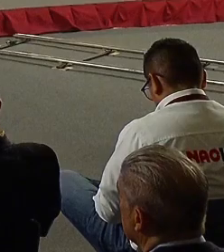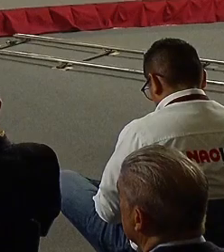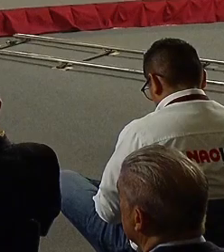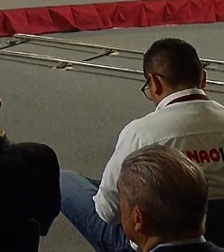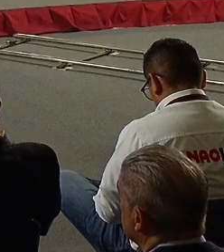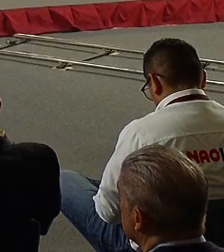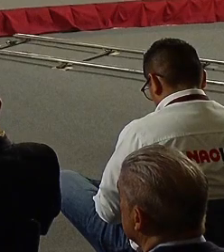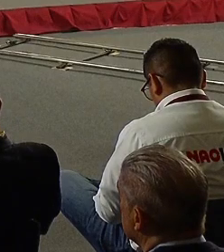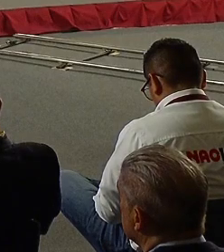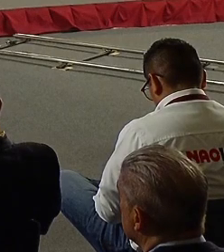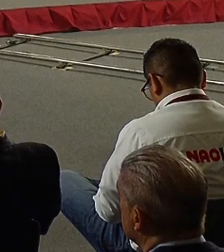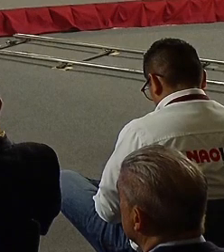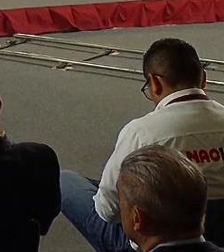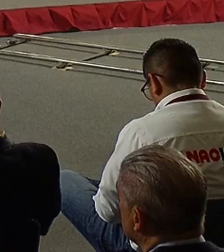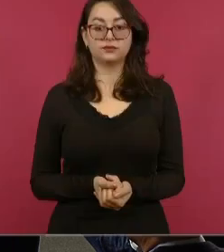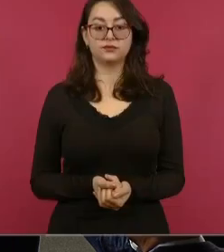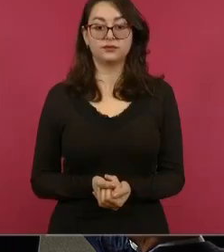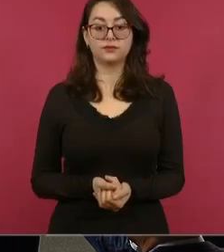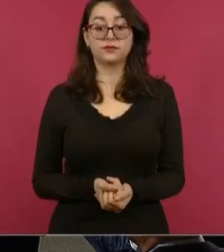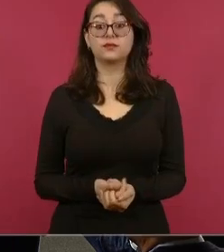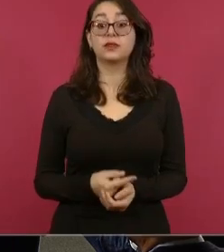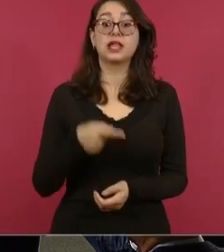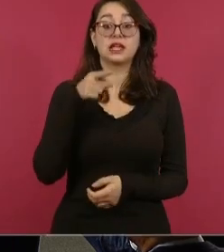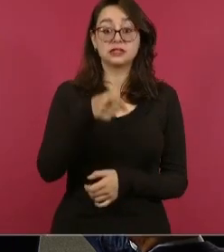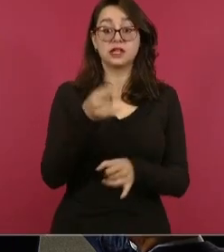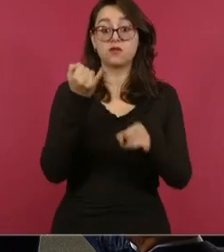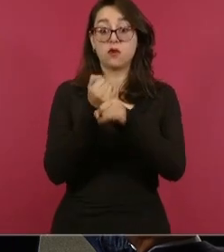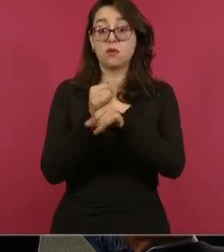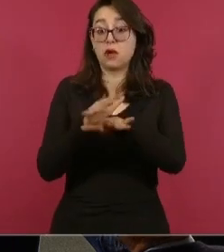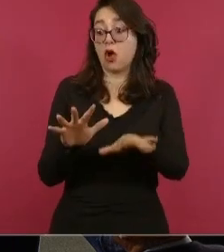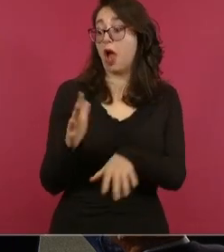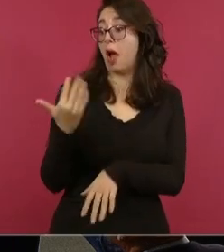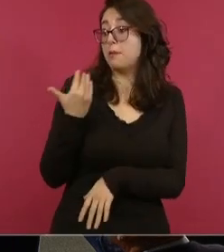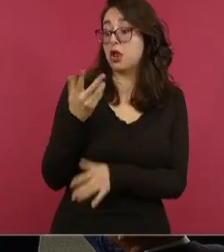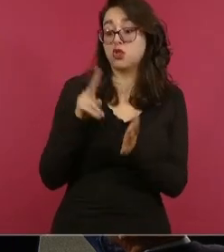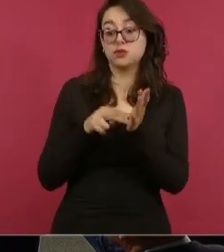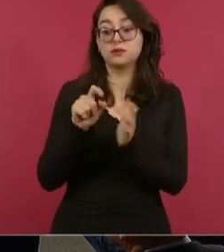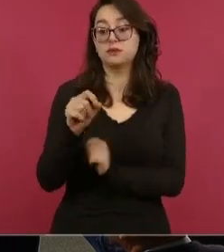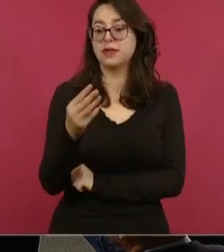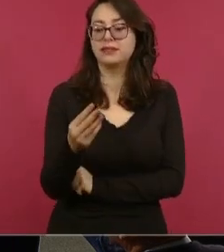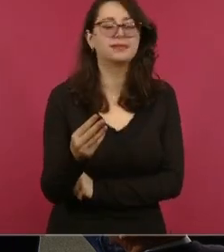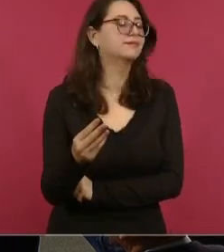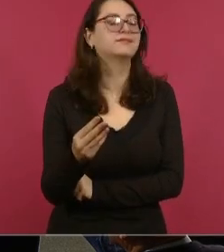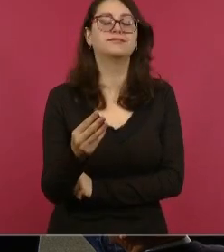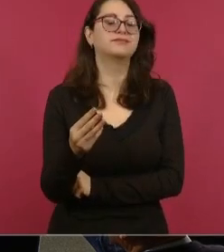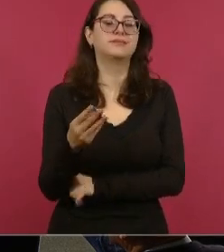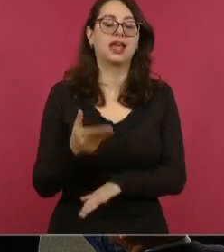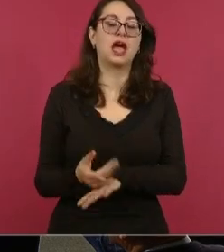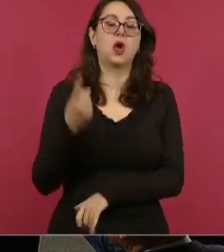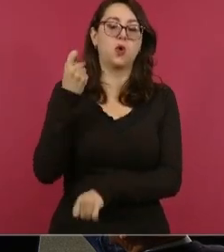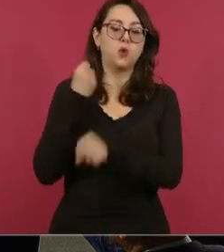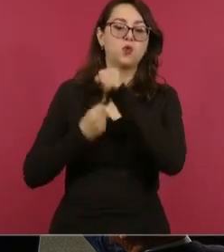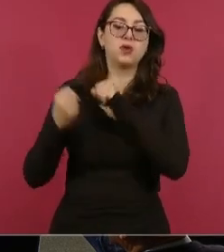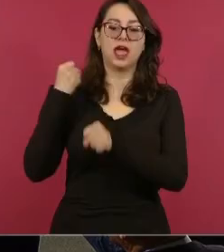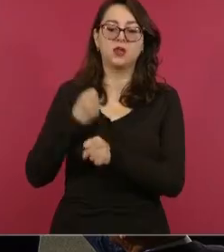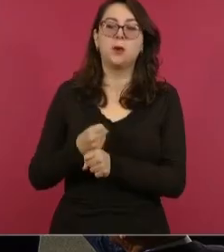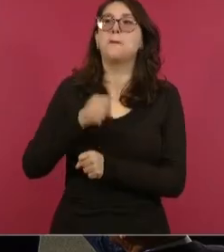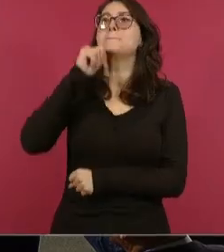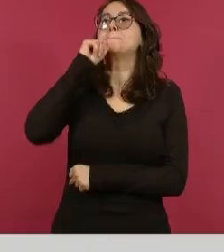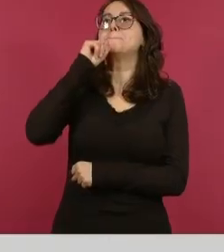en realidad se trata de un refrito, ya que fue publicado originalmente el 6 de julio de 2022 bajo otro